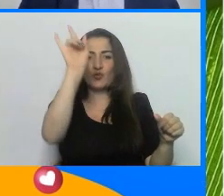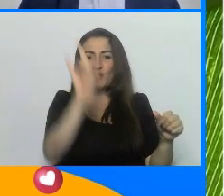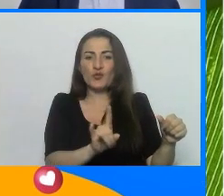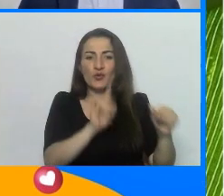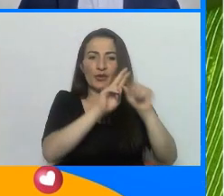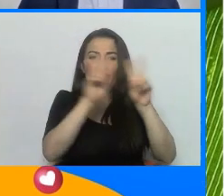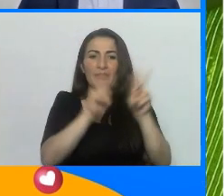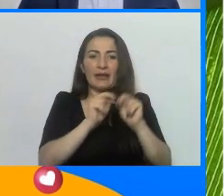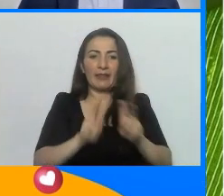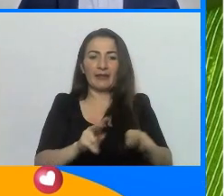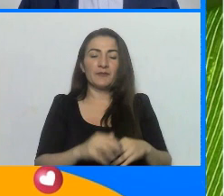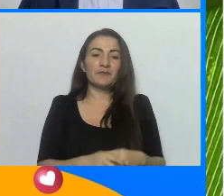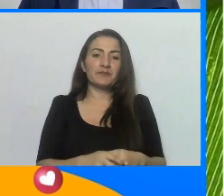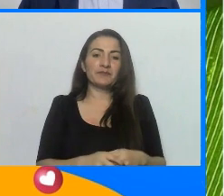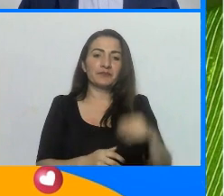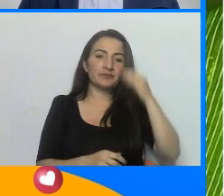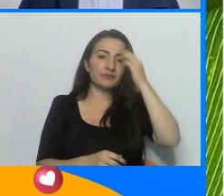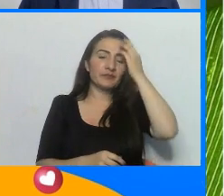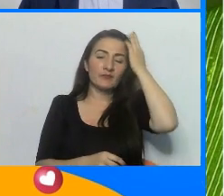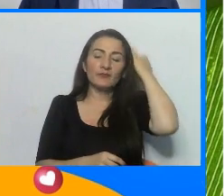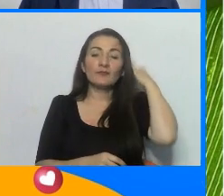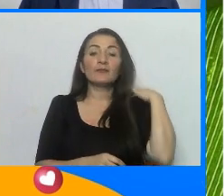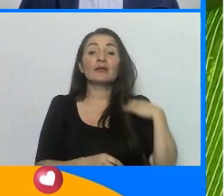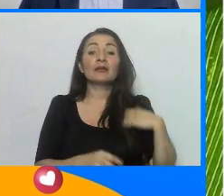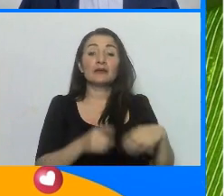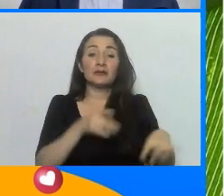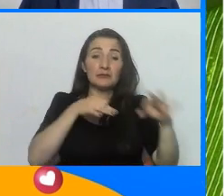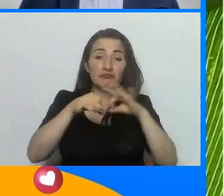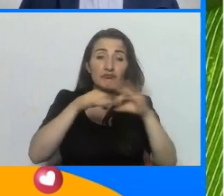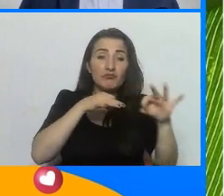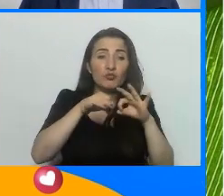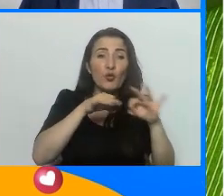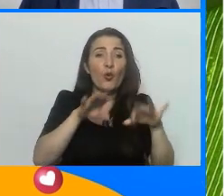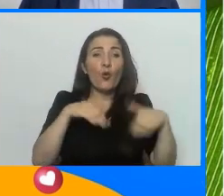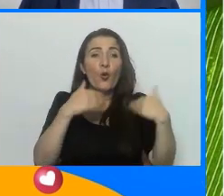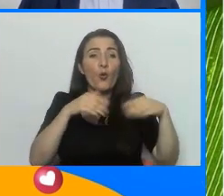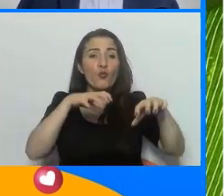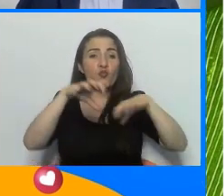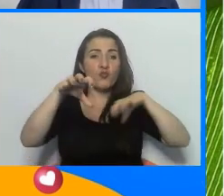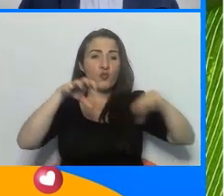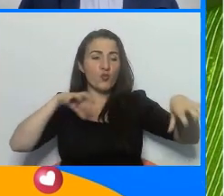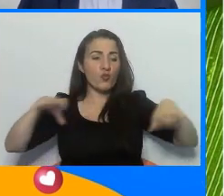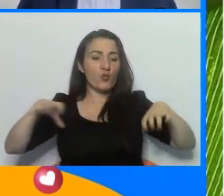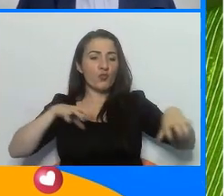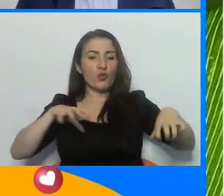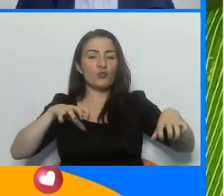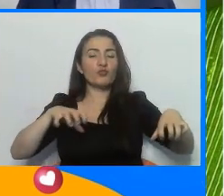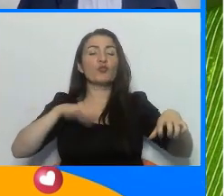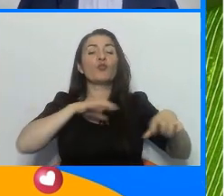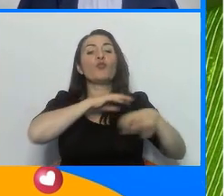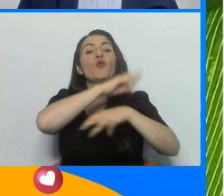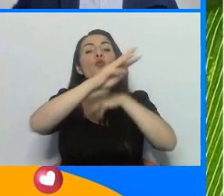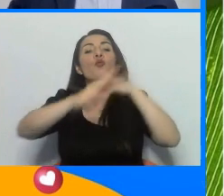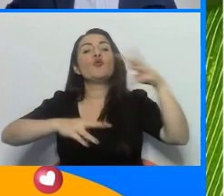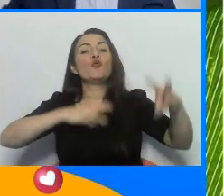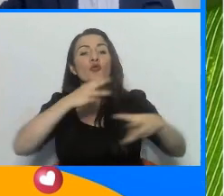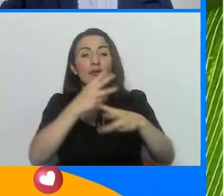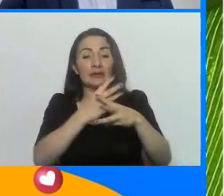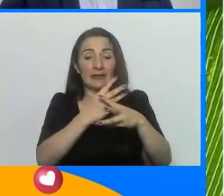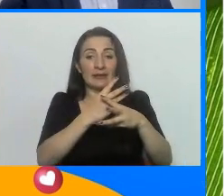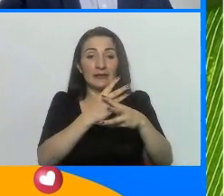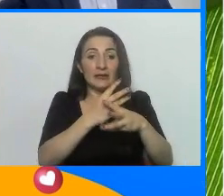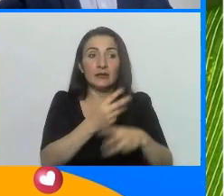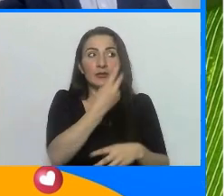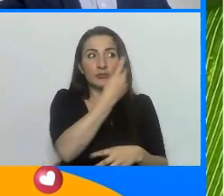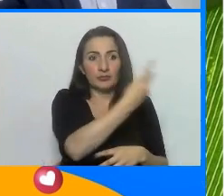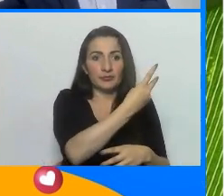problema, que me explica cómo están distribuidos los ecosistemas mundiales, ¿sí? Si ustedes ven, está